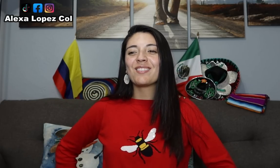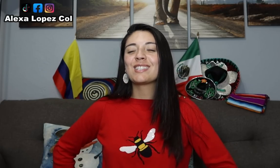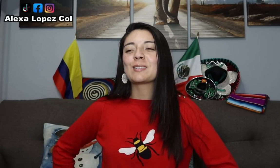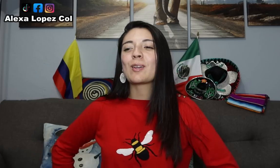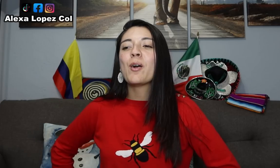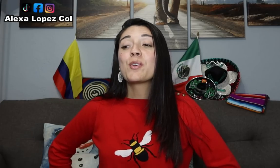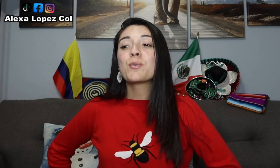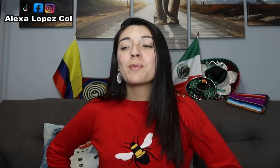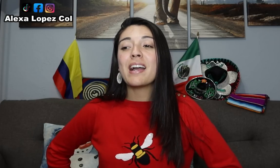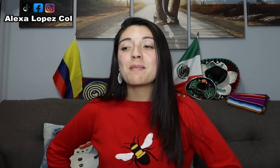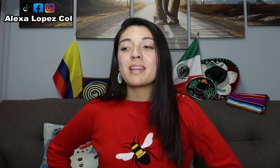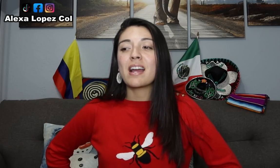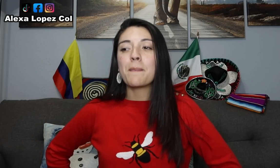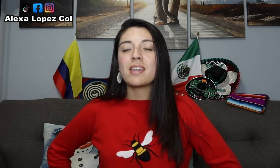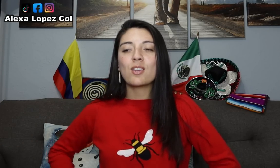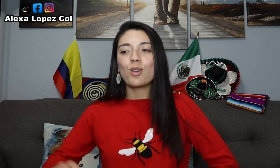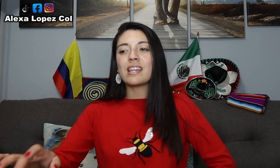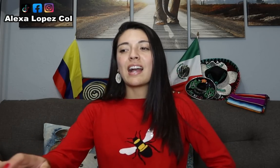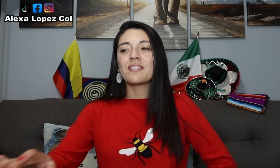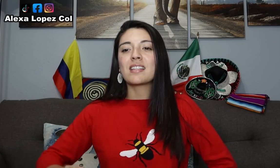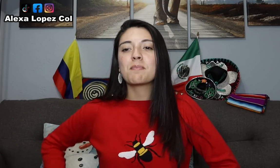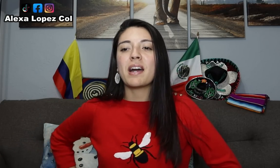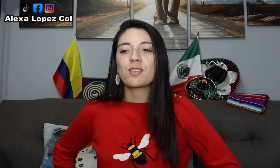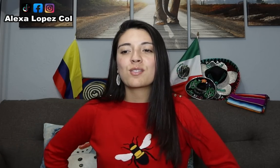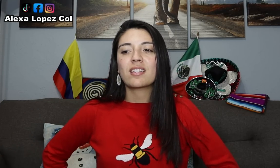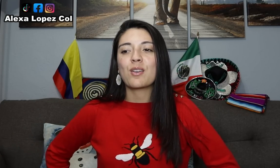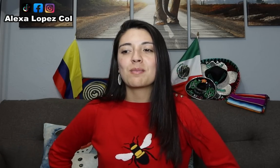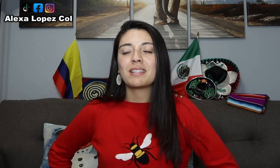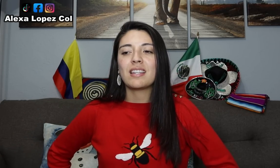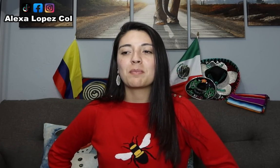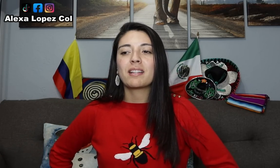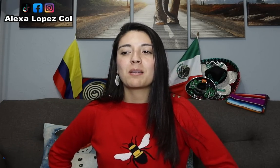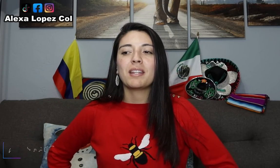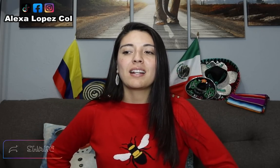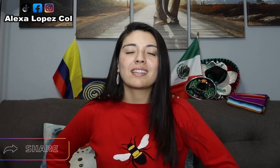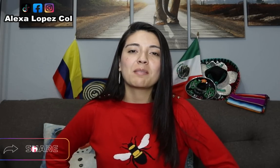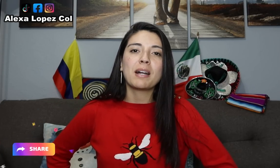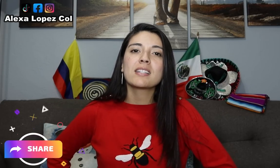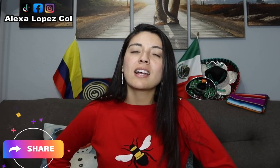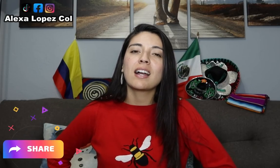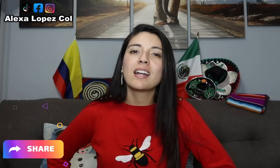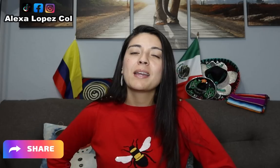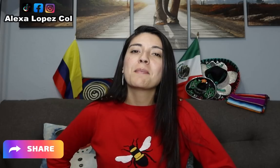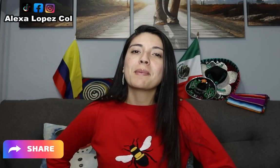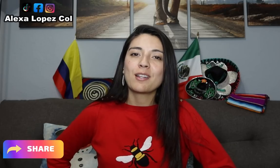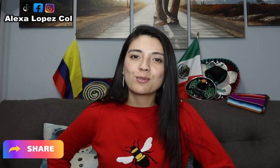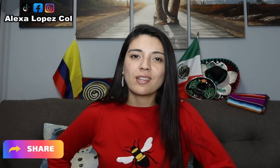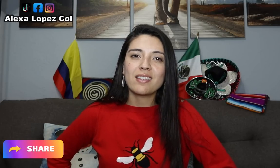tiene como título: Cuba enviará a México gigantes barcos cargados de material para terminar el Tren Maya.